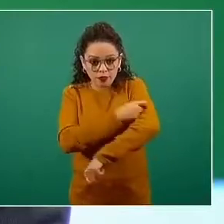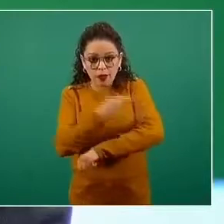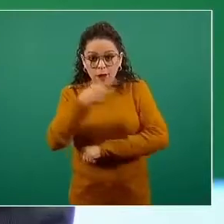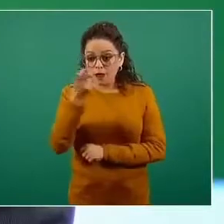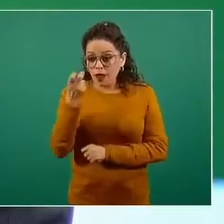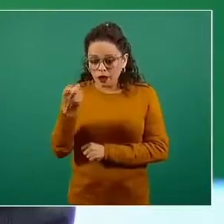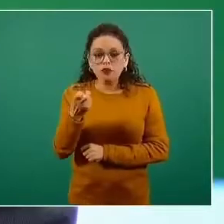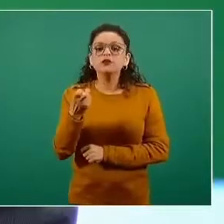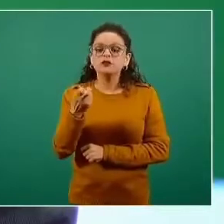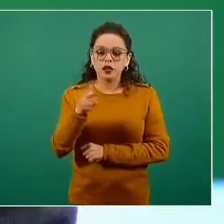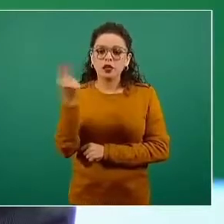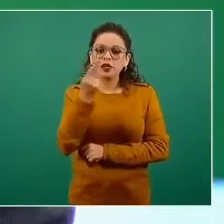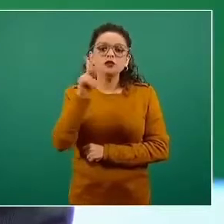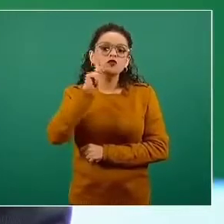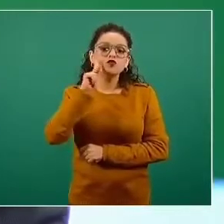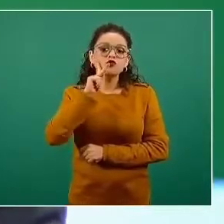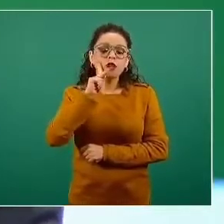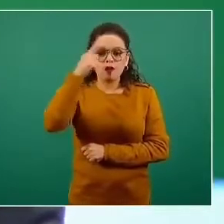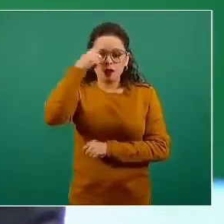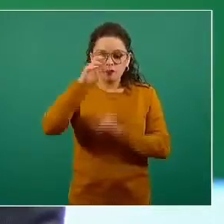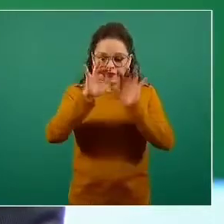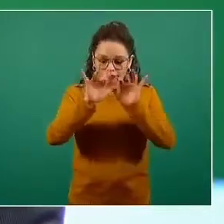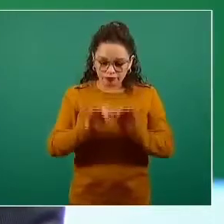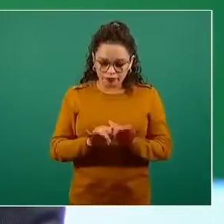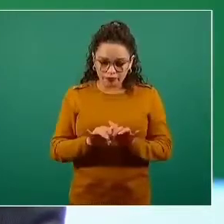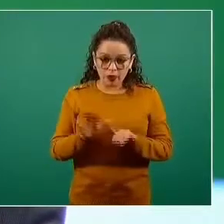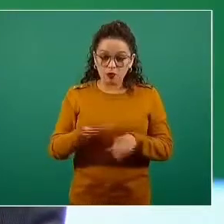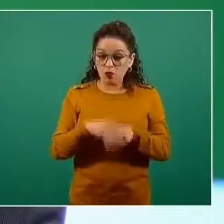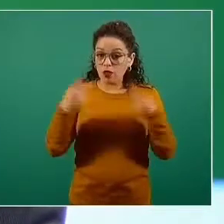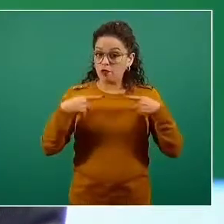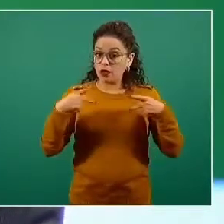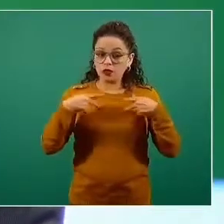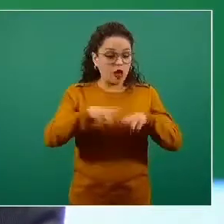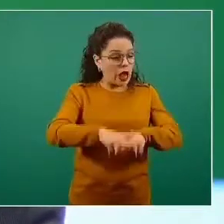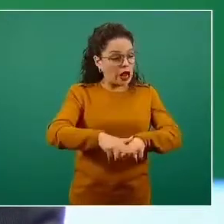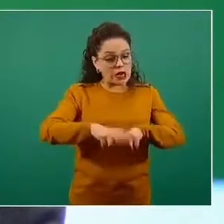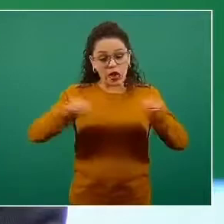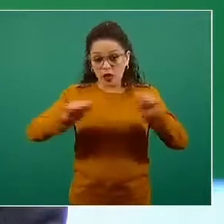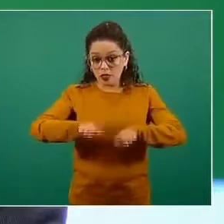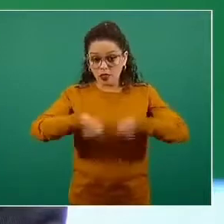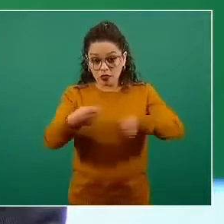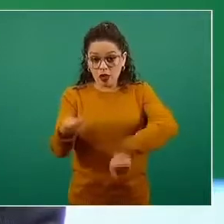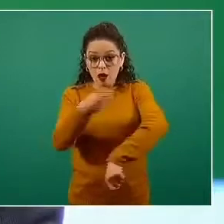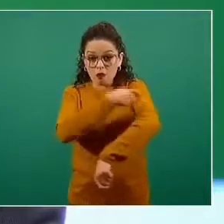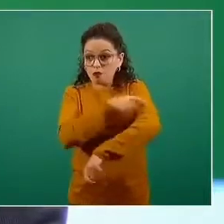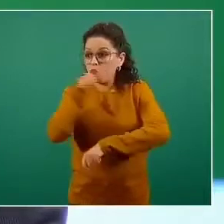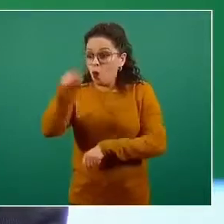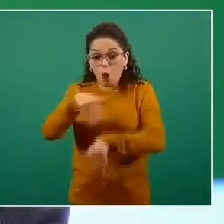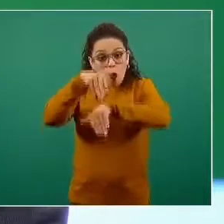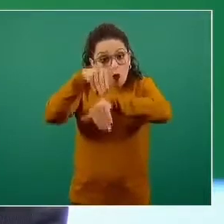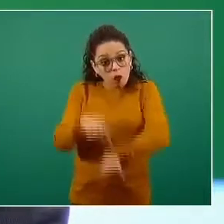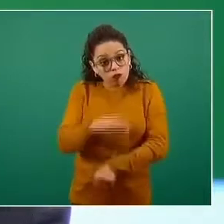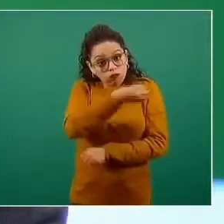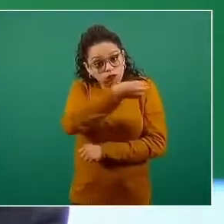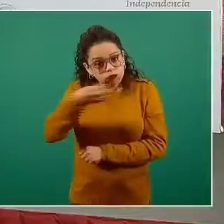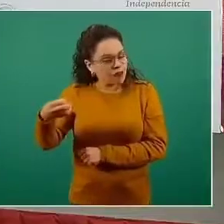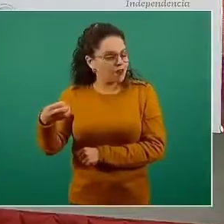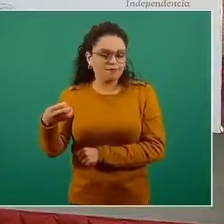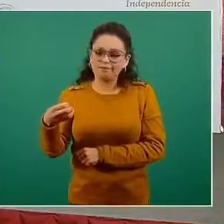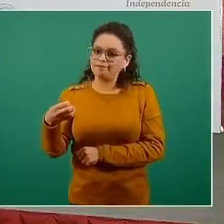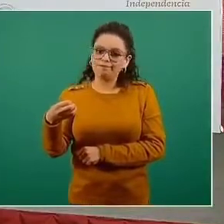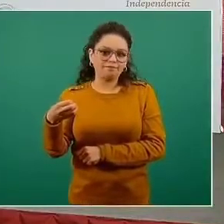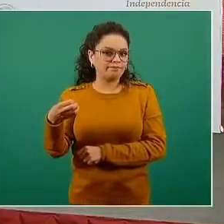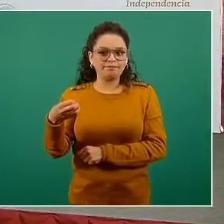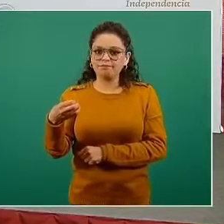de la voluntad de ser vacunadas. Nadie debe ser vacunado ni puede ser vacunado por obligación, nada, esto